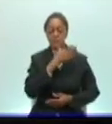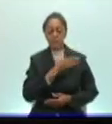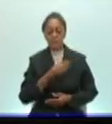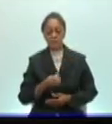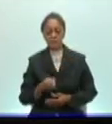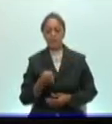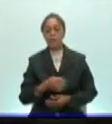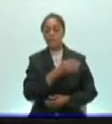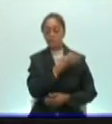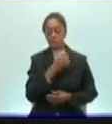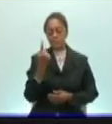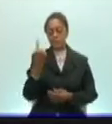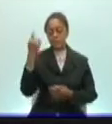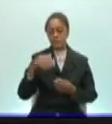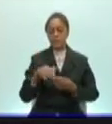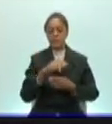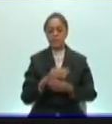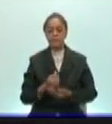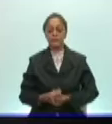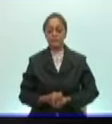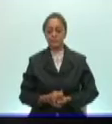al cargo de primer ministro.